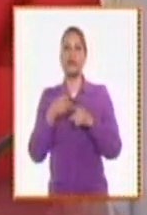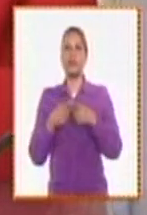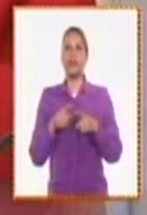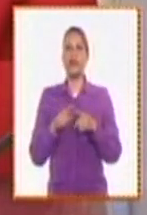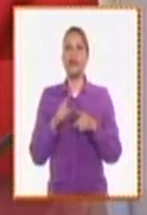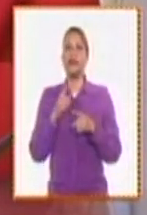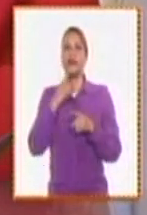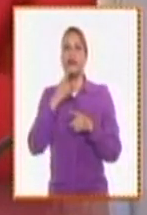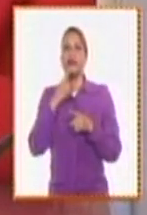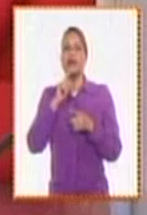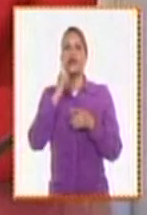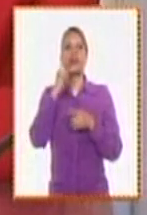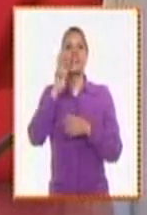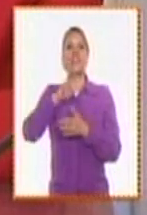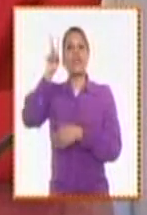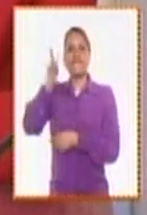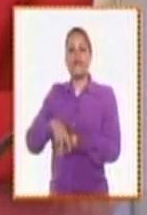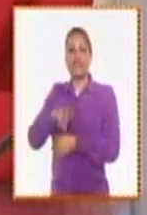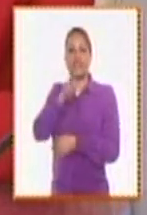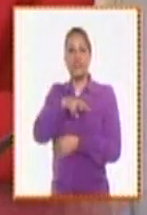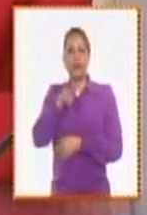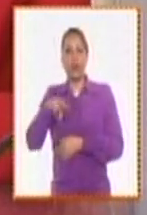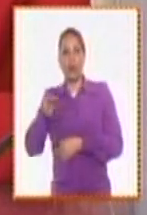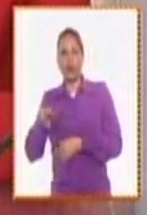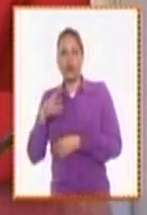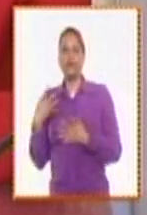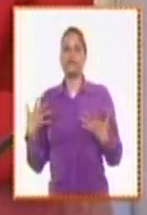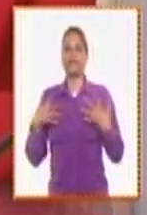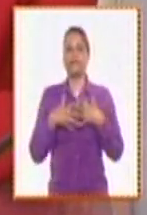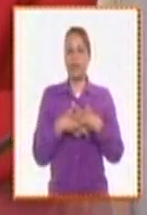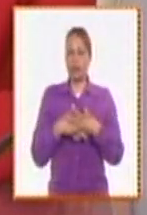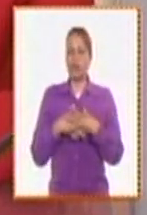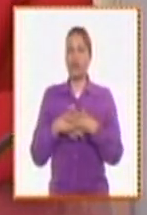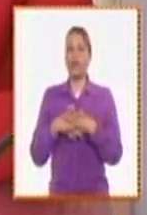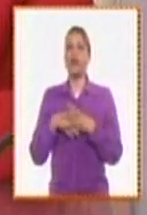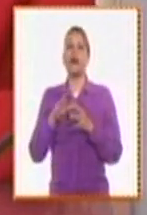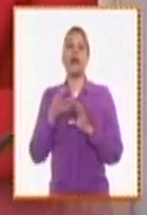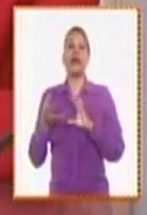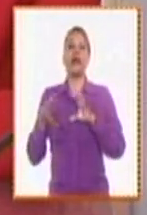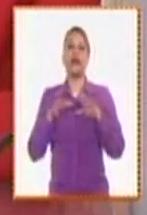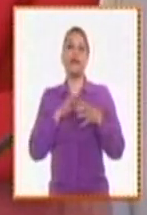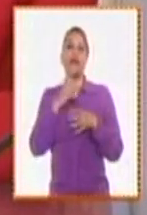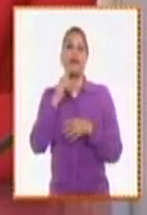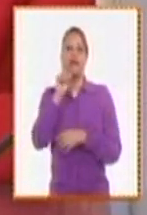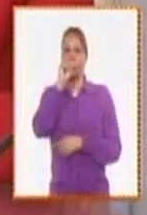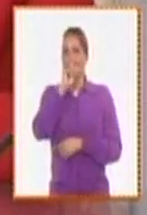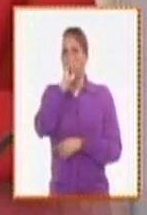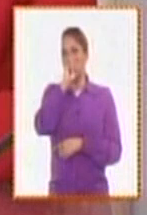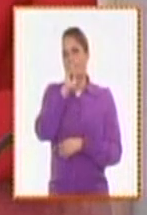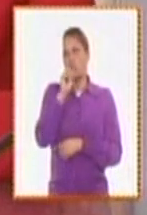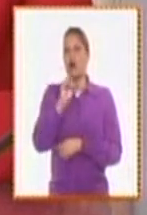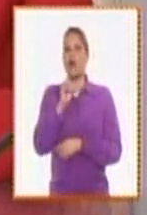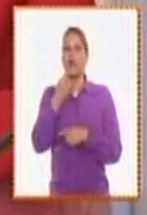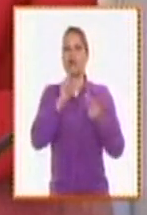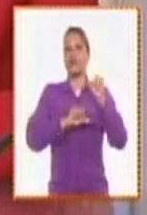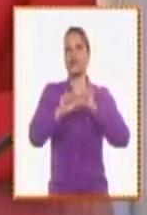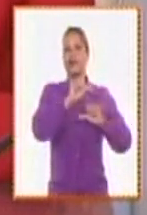de casación y revisión que están vinculados a este tipo de conductas de drogas o de